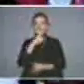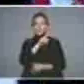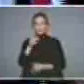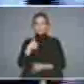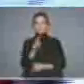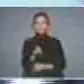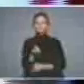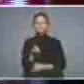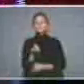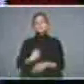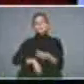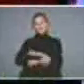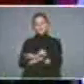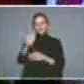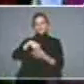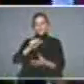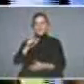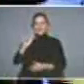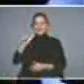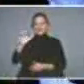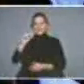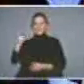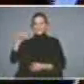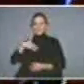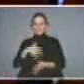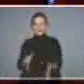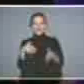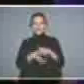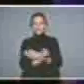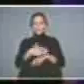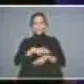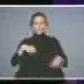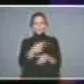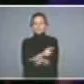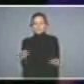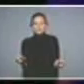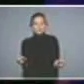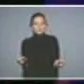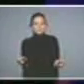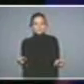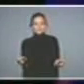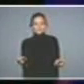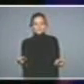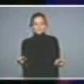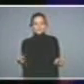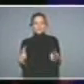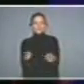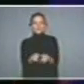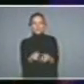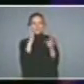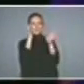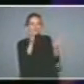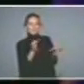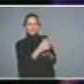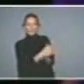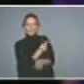fútbol de categoría Alevín. A mí me encanta jugar al fútbol, pero la mayoría de las personas no lo ven como lo que es realmente, un